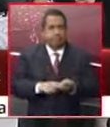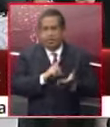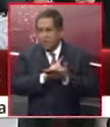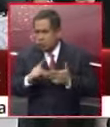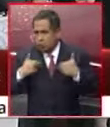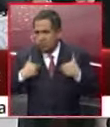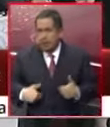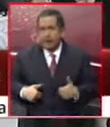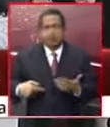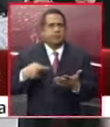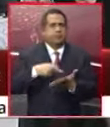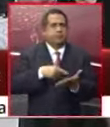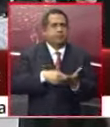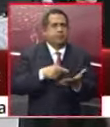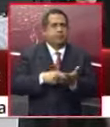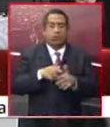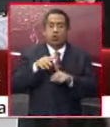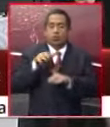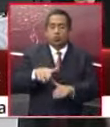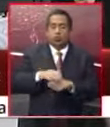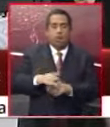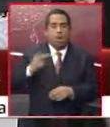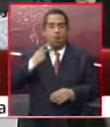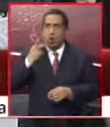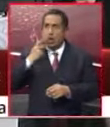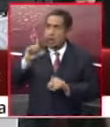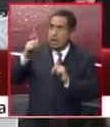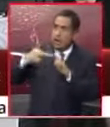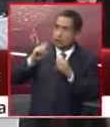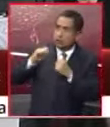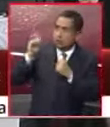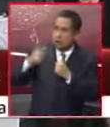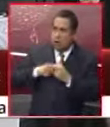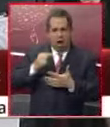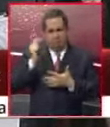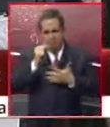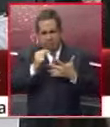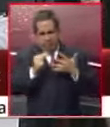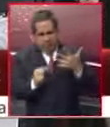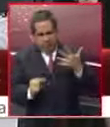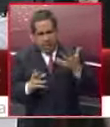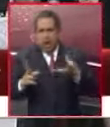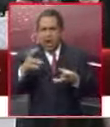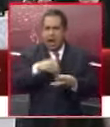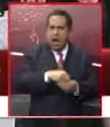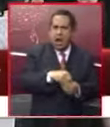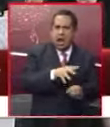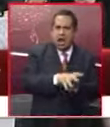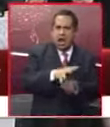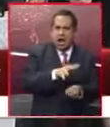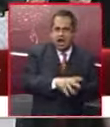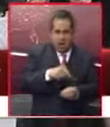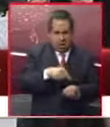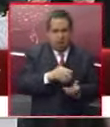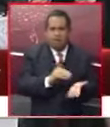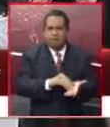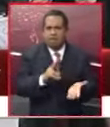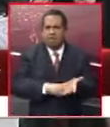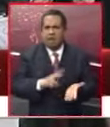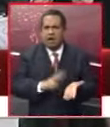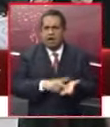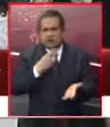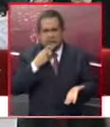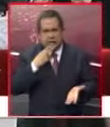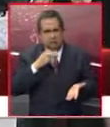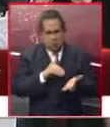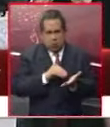humanos, los principios de política exterior y muchos más, están vigentes hace 100